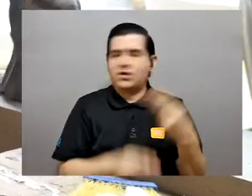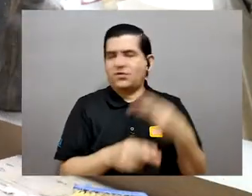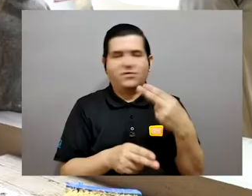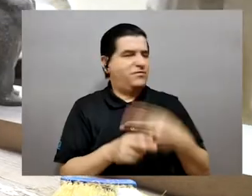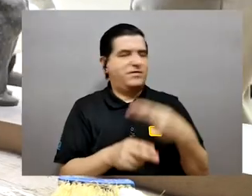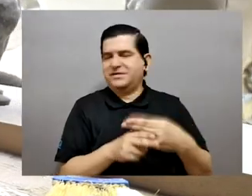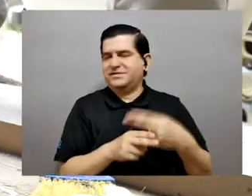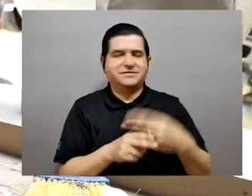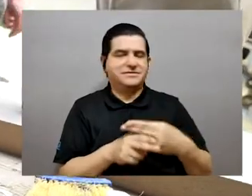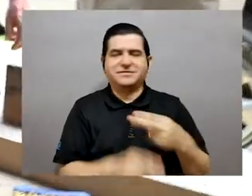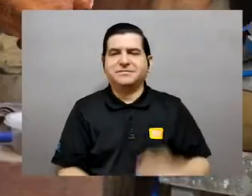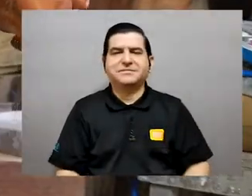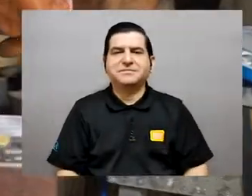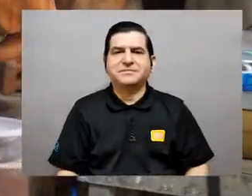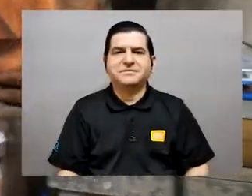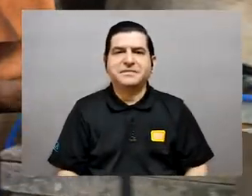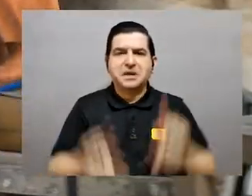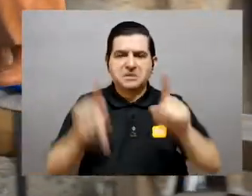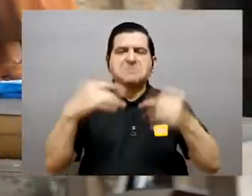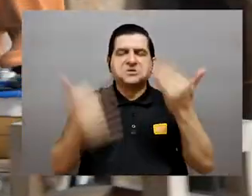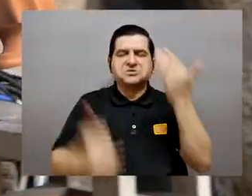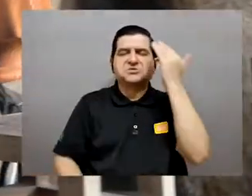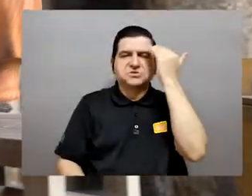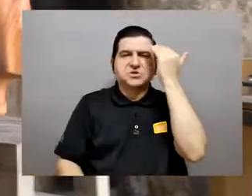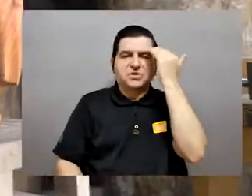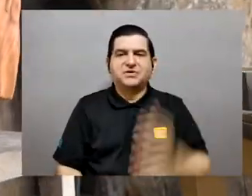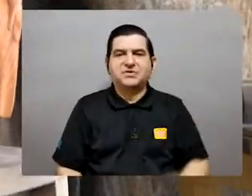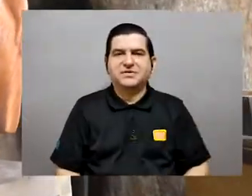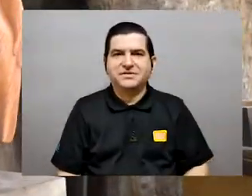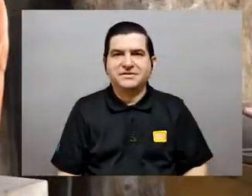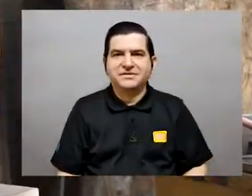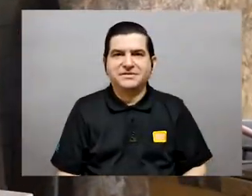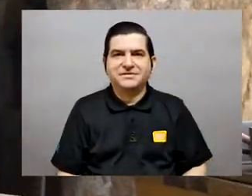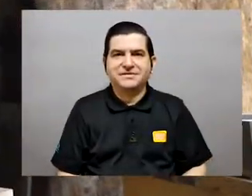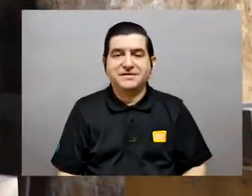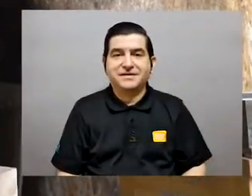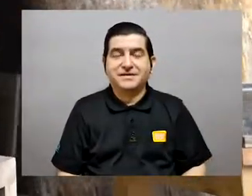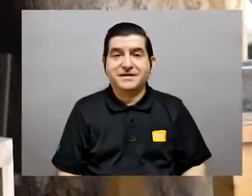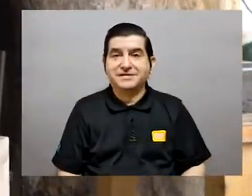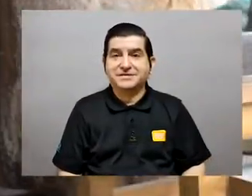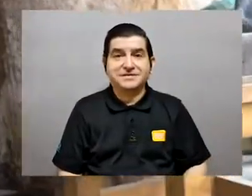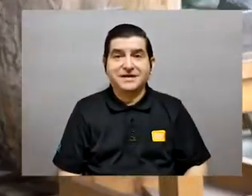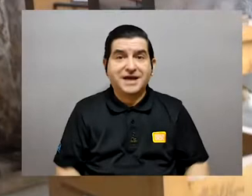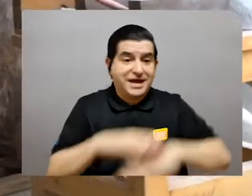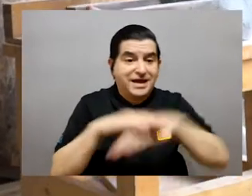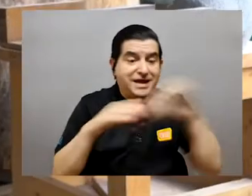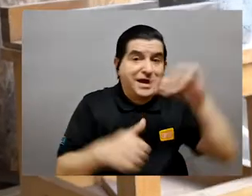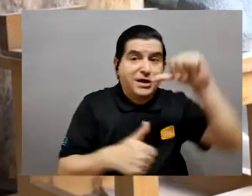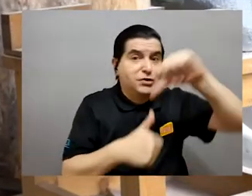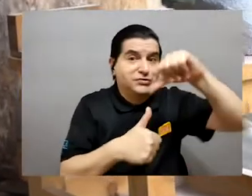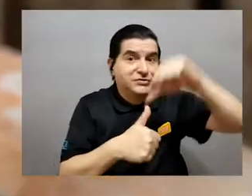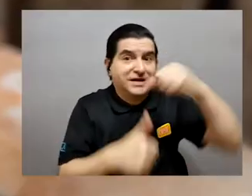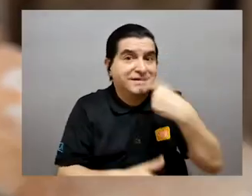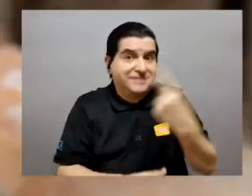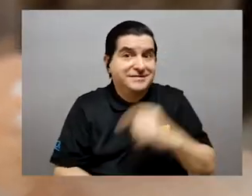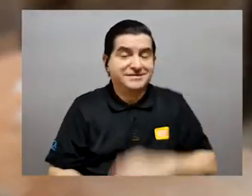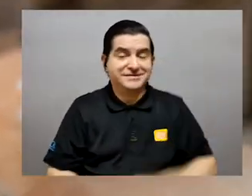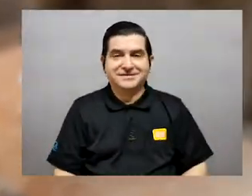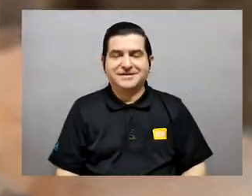ahí hubo un, como que pararon las becas, después ya yo